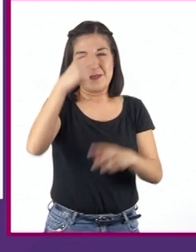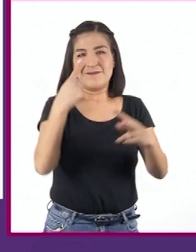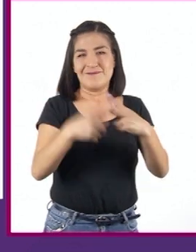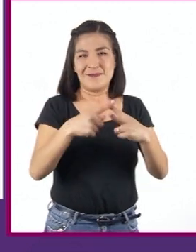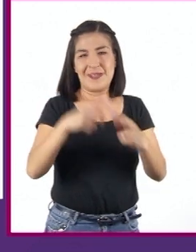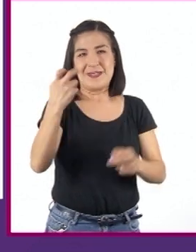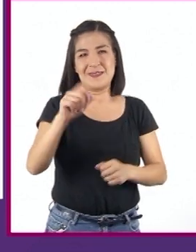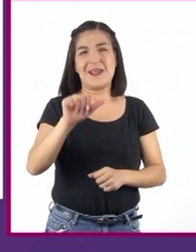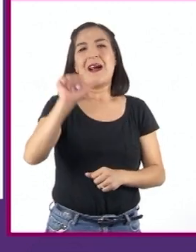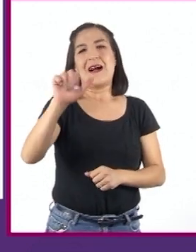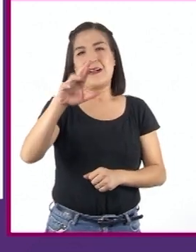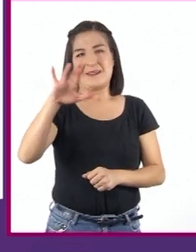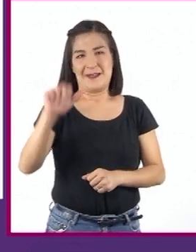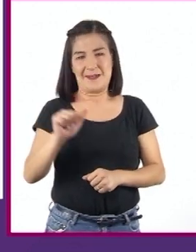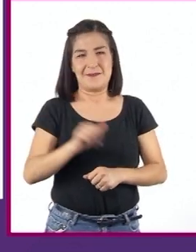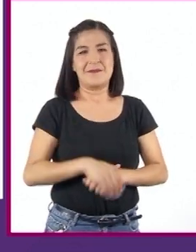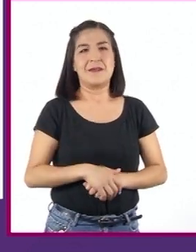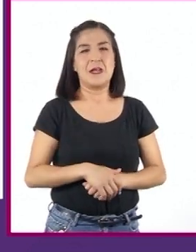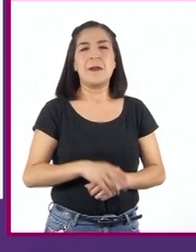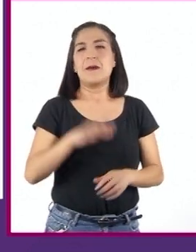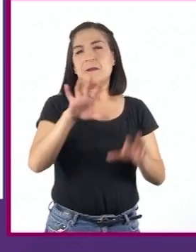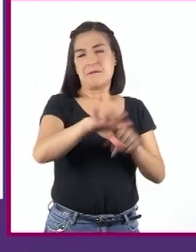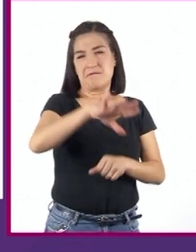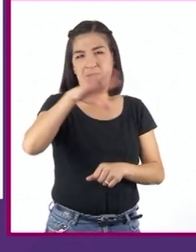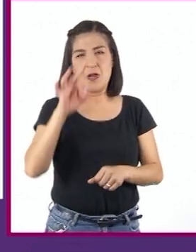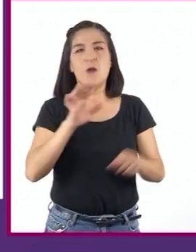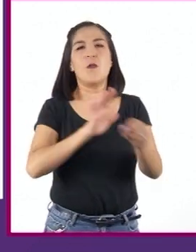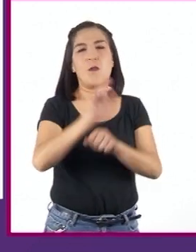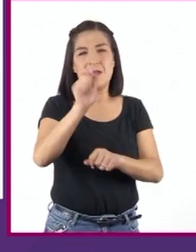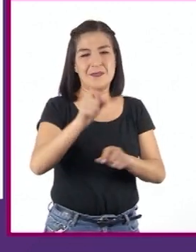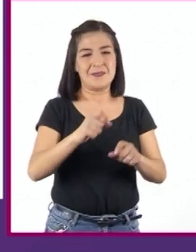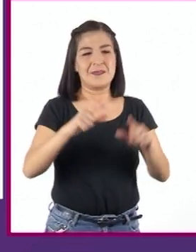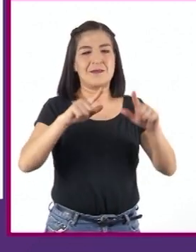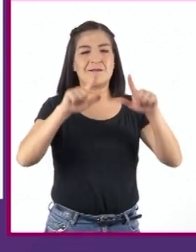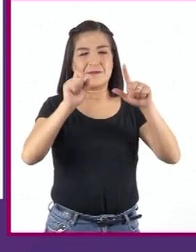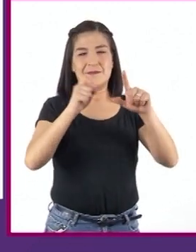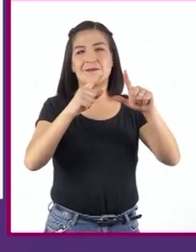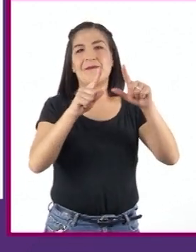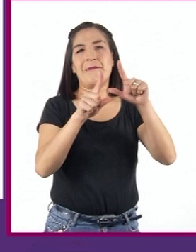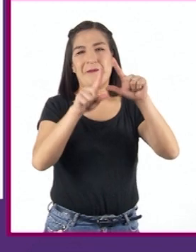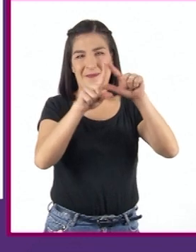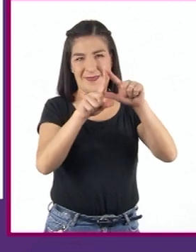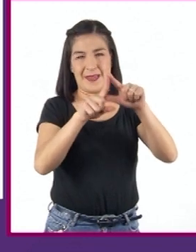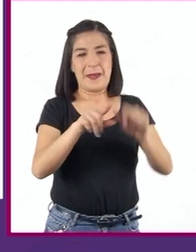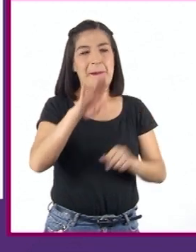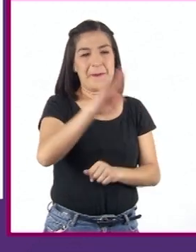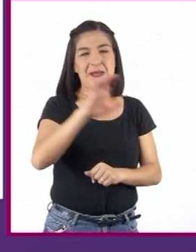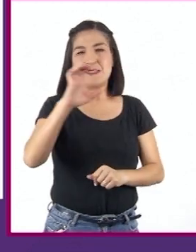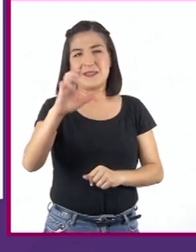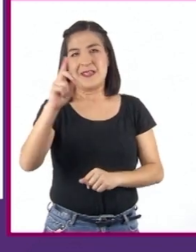área. Si seleccionamos el triángulo rectángulo BCD,